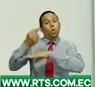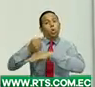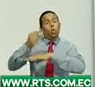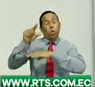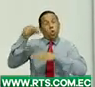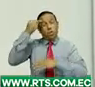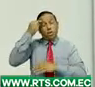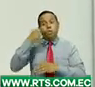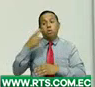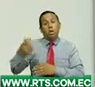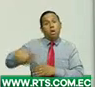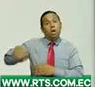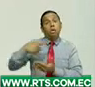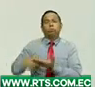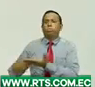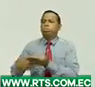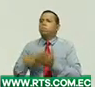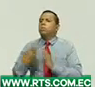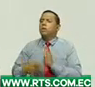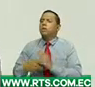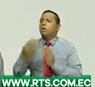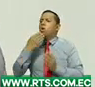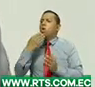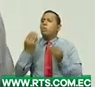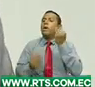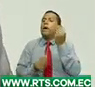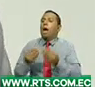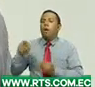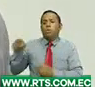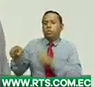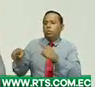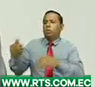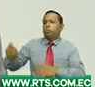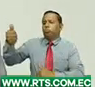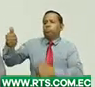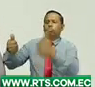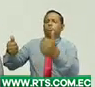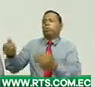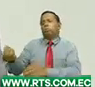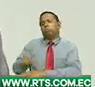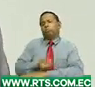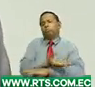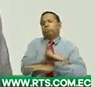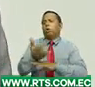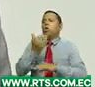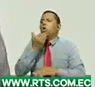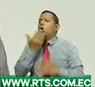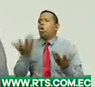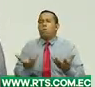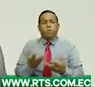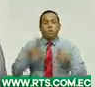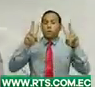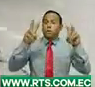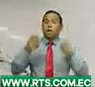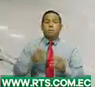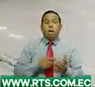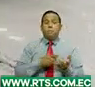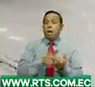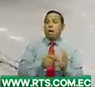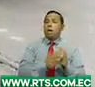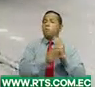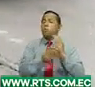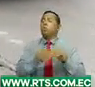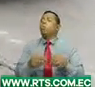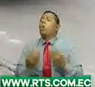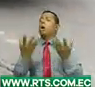trabajando en un estudio para obviamente poder desde su posición hacer una sugerencia a todos los gobiernos locales en materia de tarifa. Mientras tanto, en